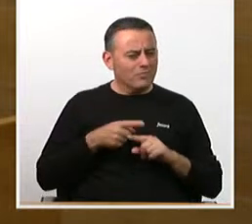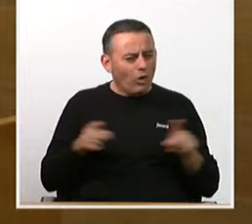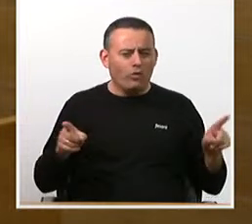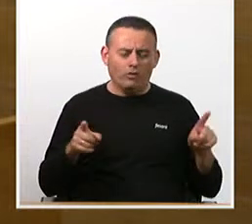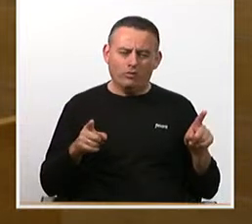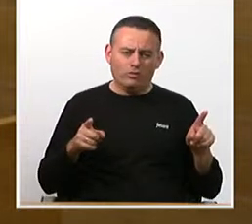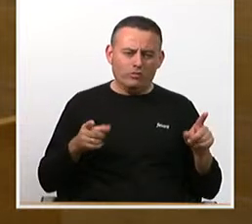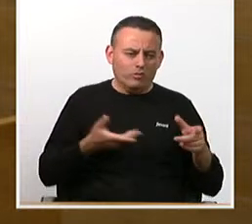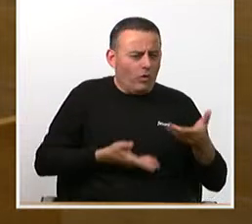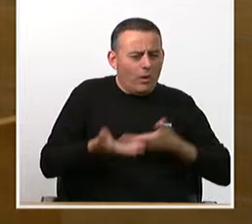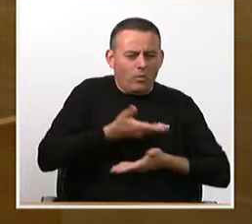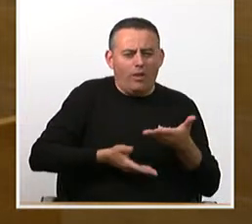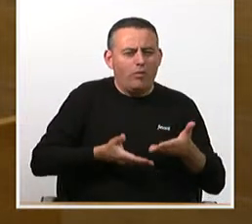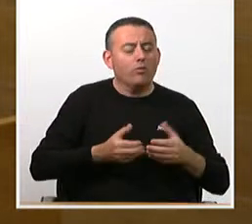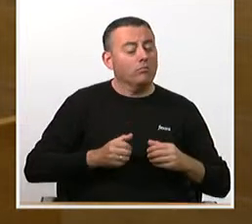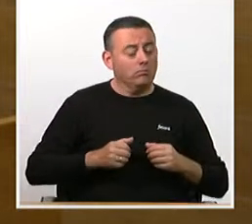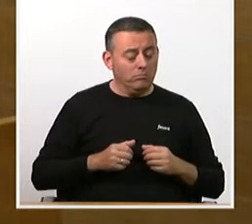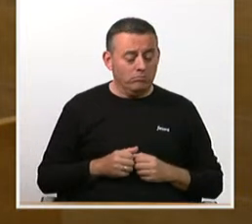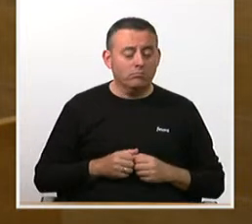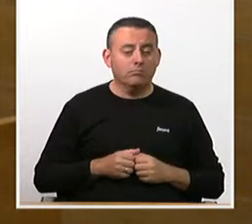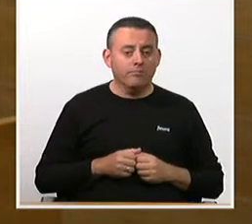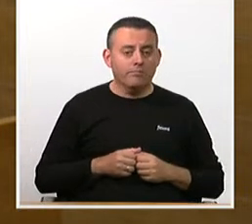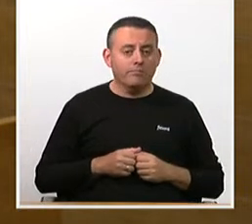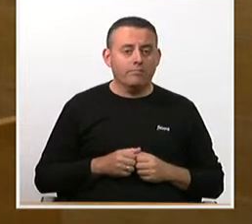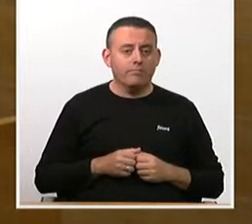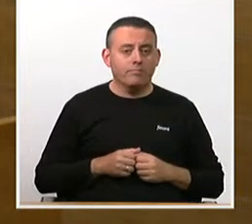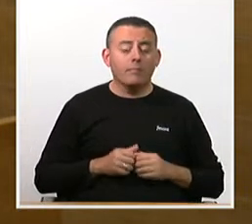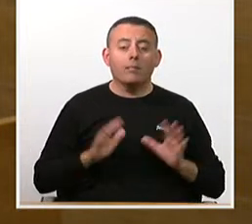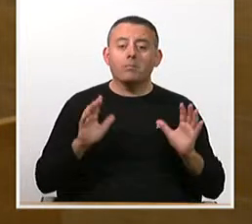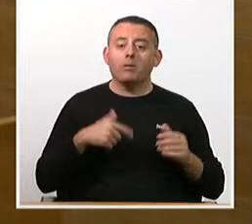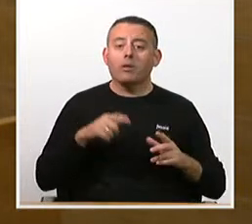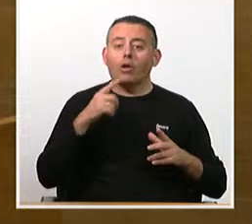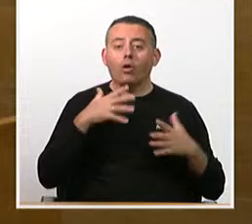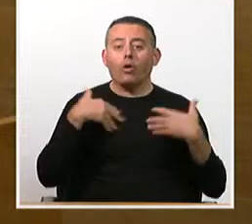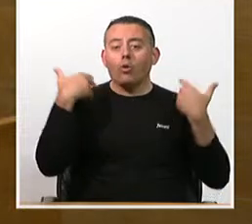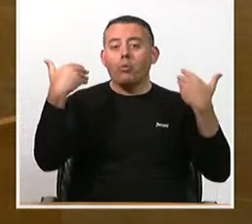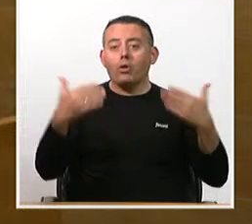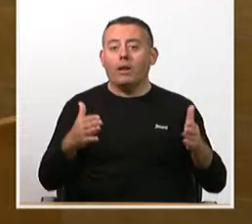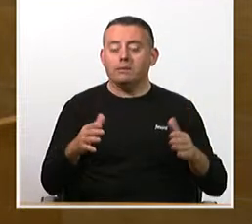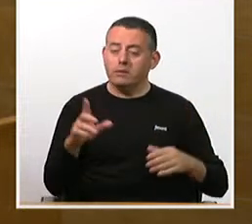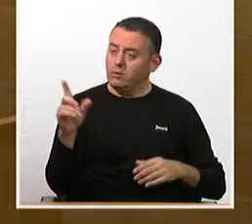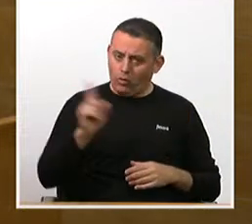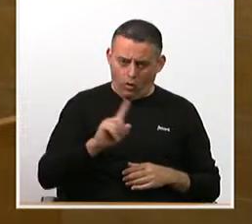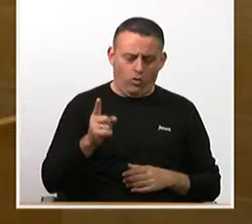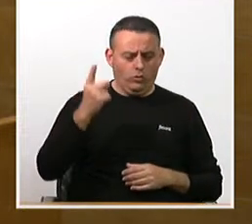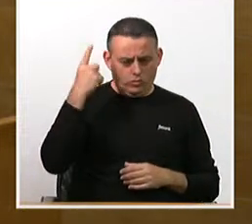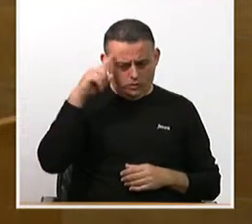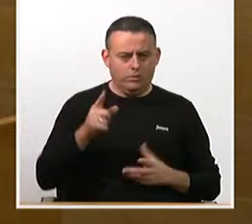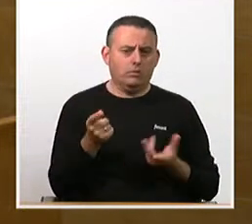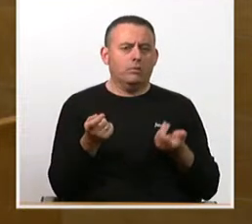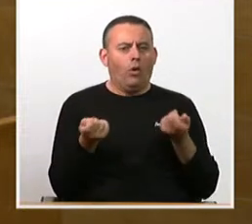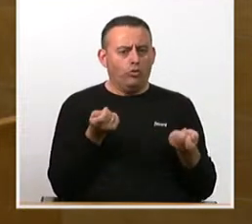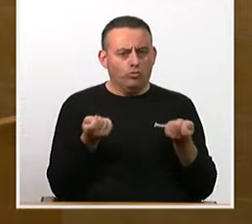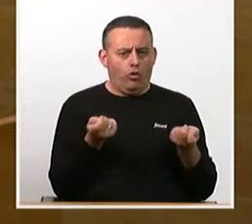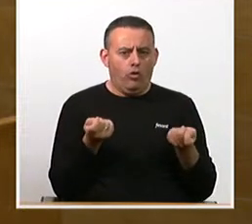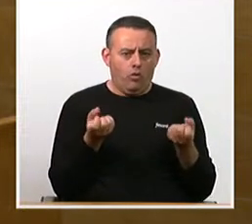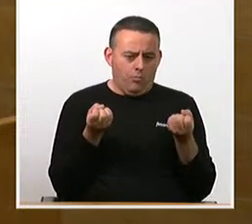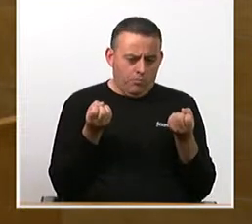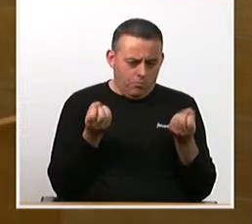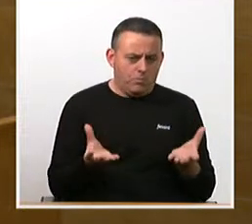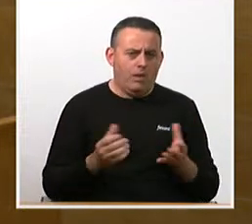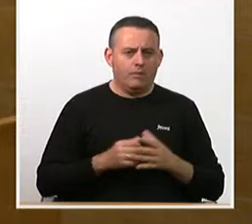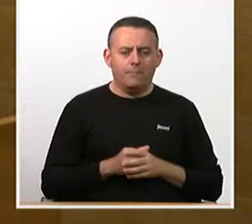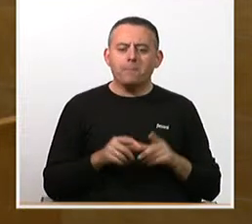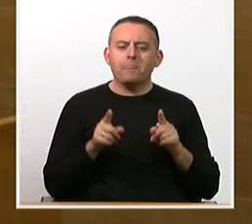valenciana se merece que pongamos el máximo ror Y por supuesto el máximo nivel de exigencia del propio gobierno cheque en blanco no es de